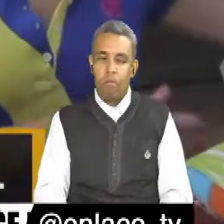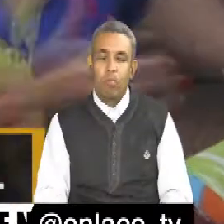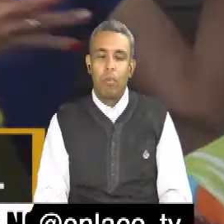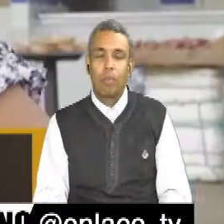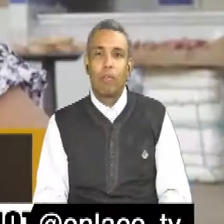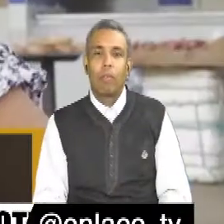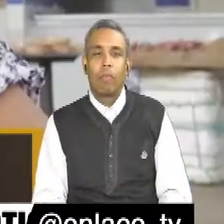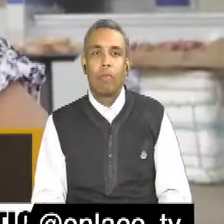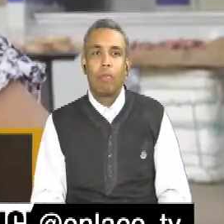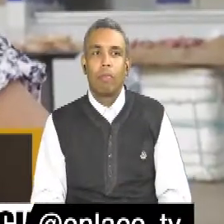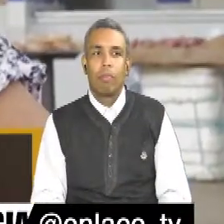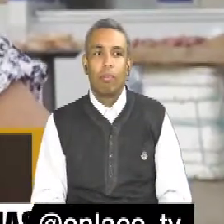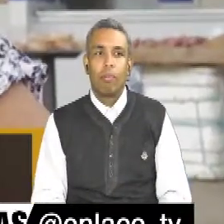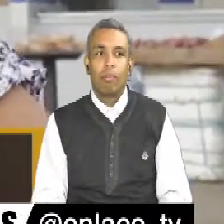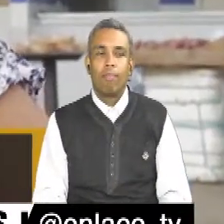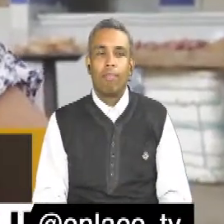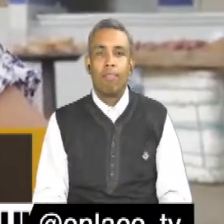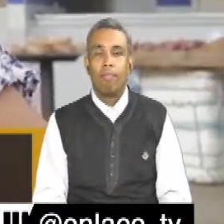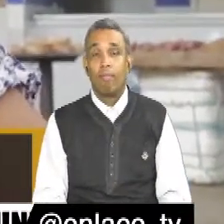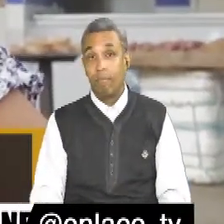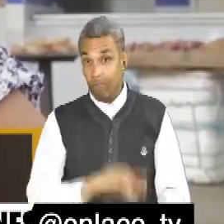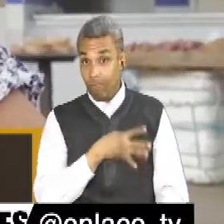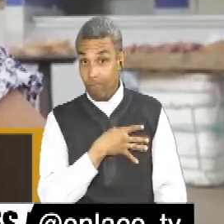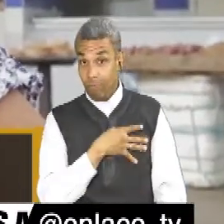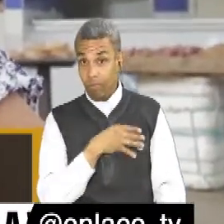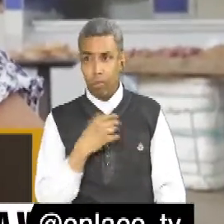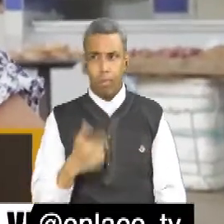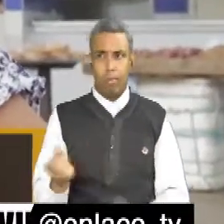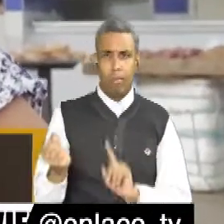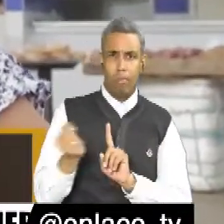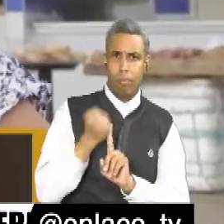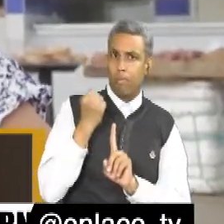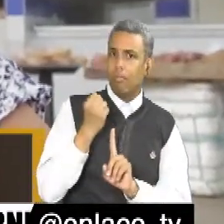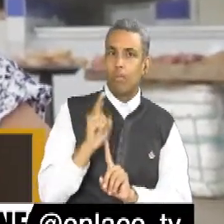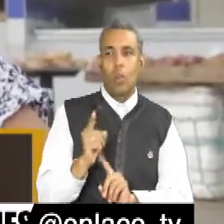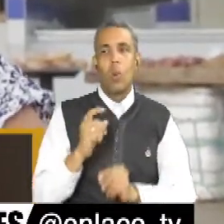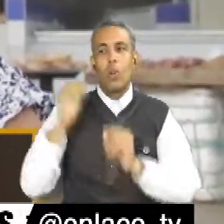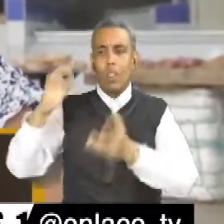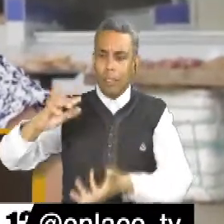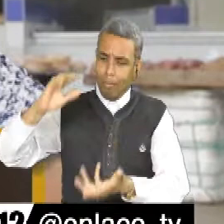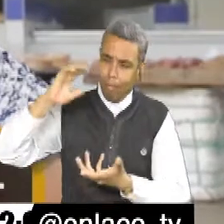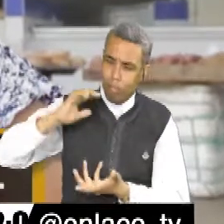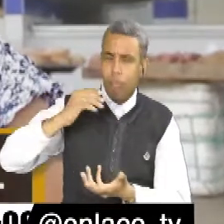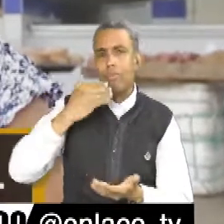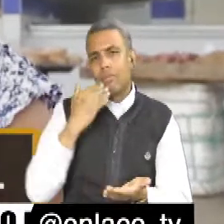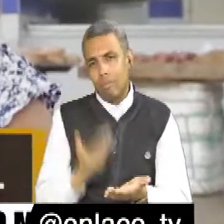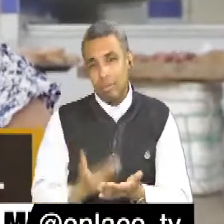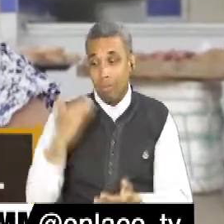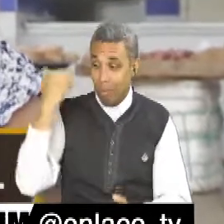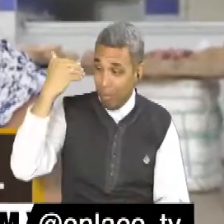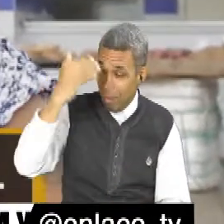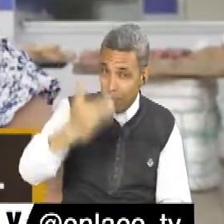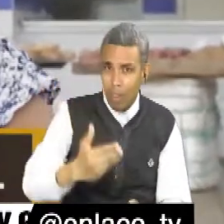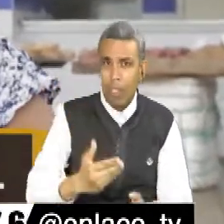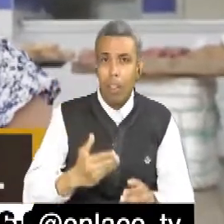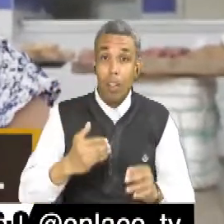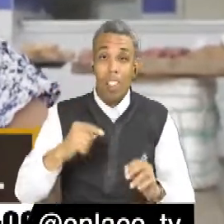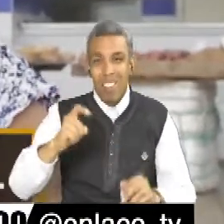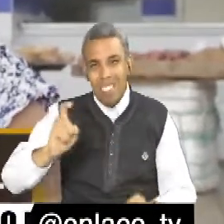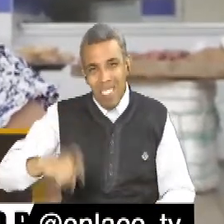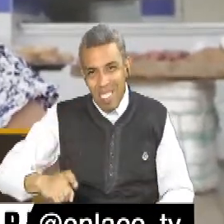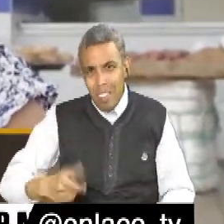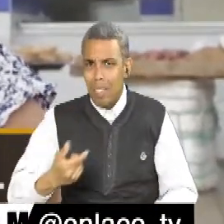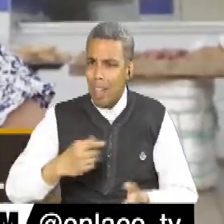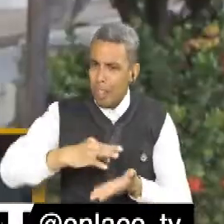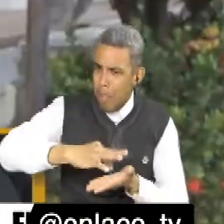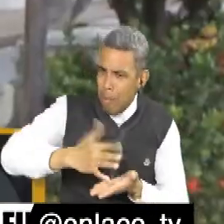local. Estamos contentos porque nos tuvieron en cuenta y ojalá que nos sigan teniendo en cuenta para otras cosas, que necesitamos semillas y todas